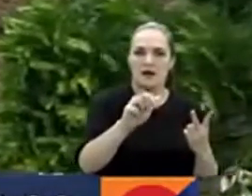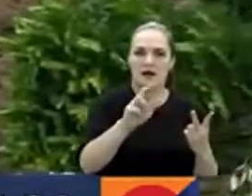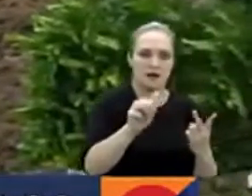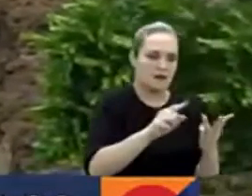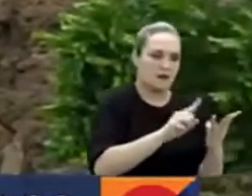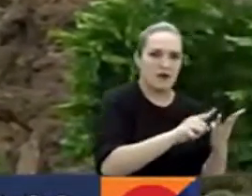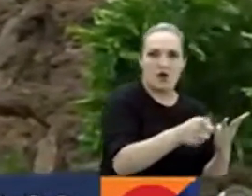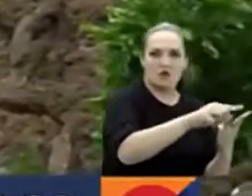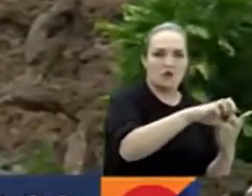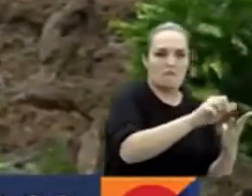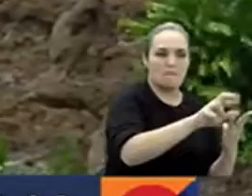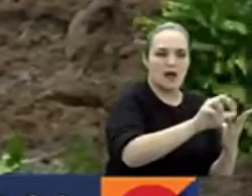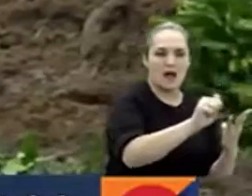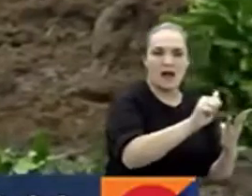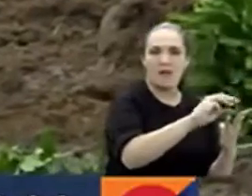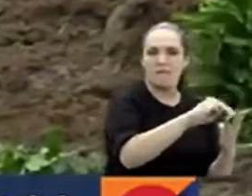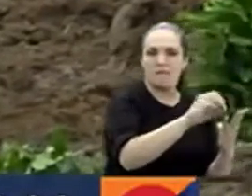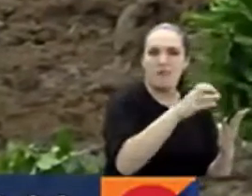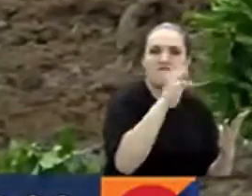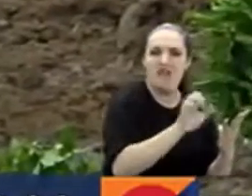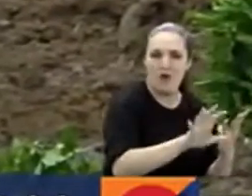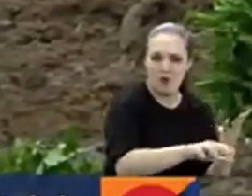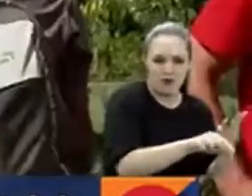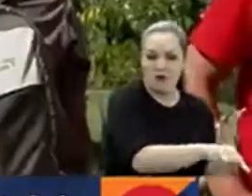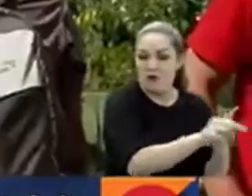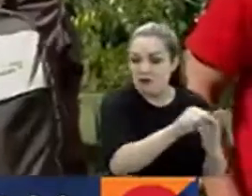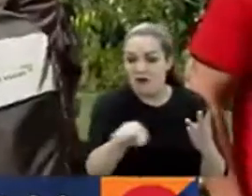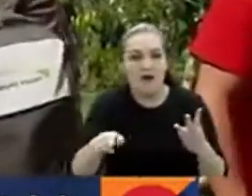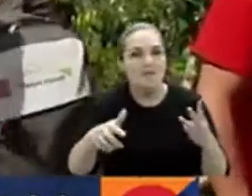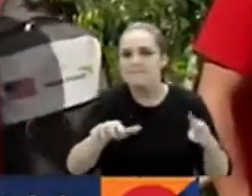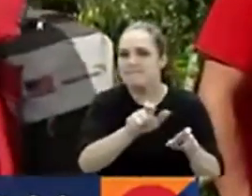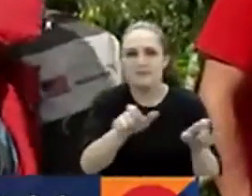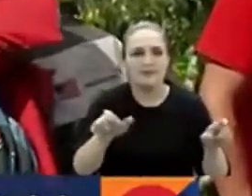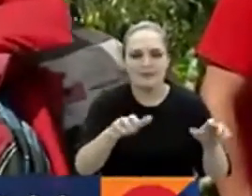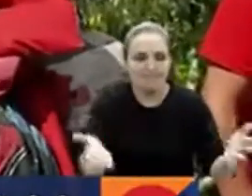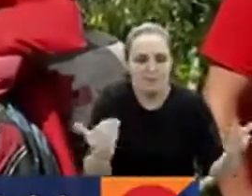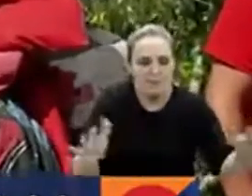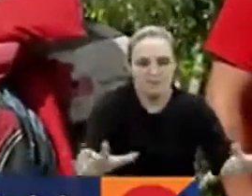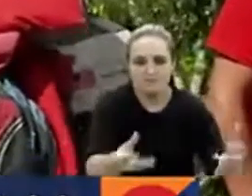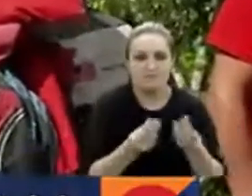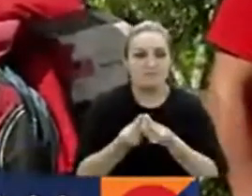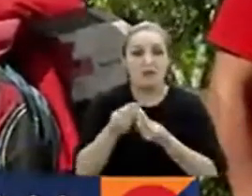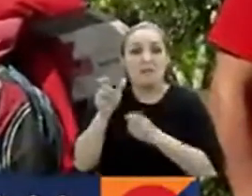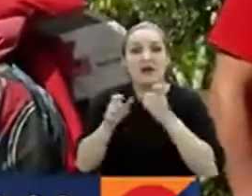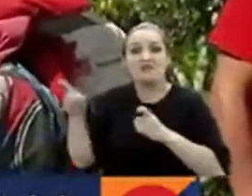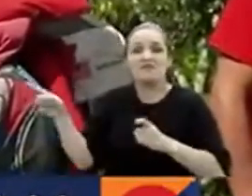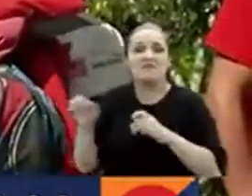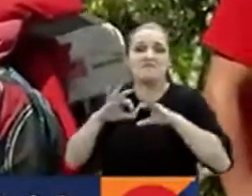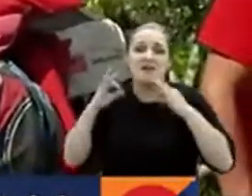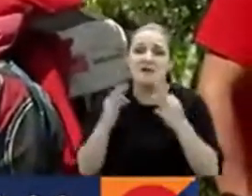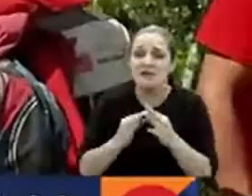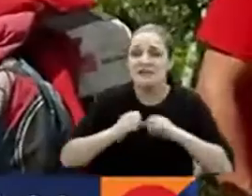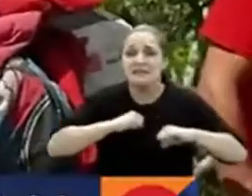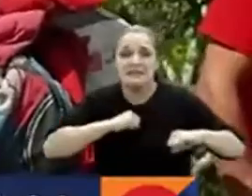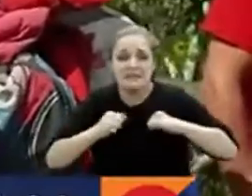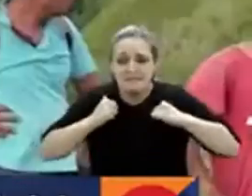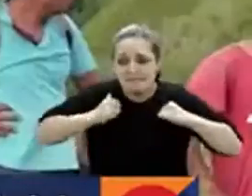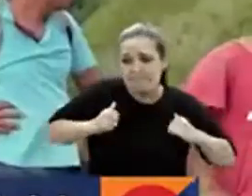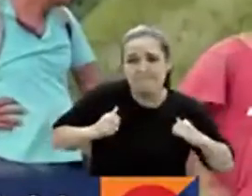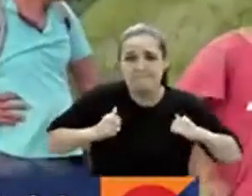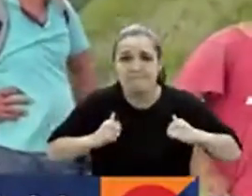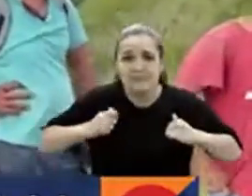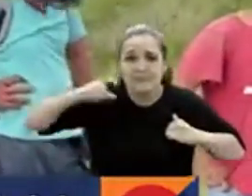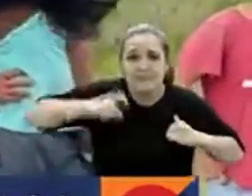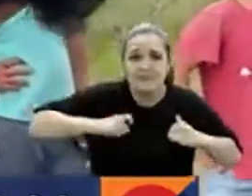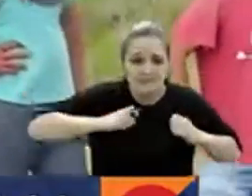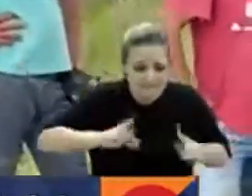deslizamiento lo perdieron todo. A pesar de su tragedia con mochila al hombro, estas familias luchan por reconstruir sus vidas.